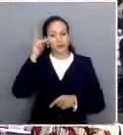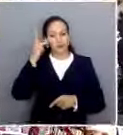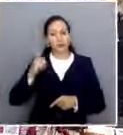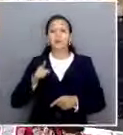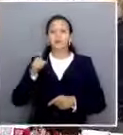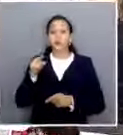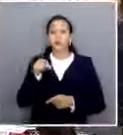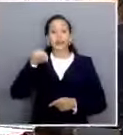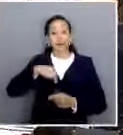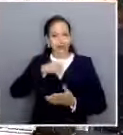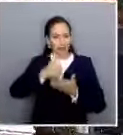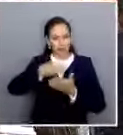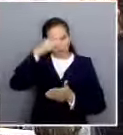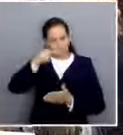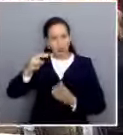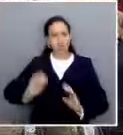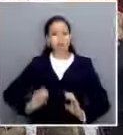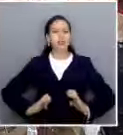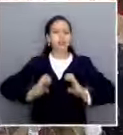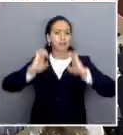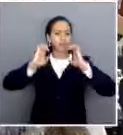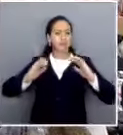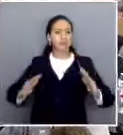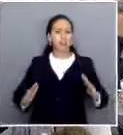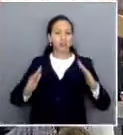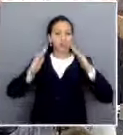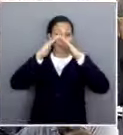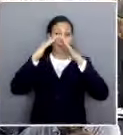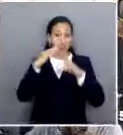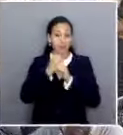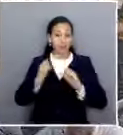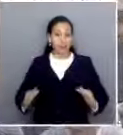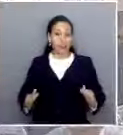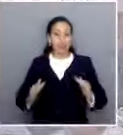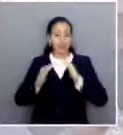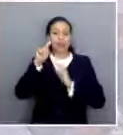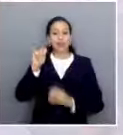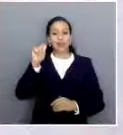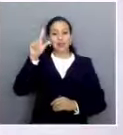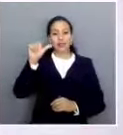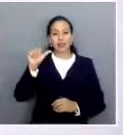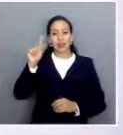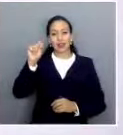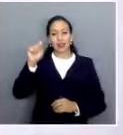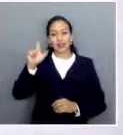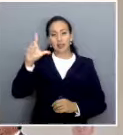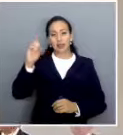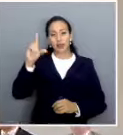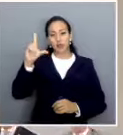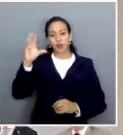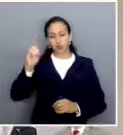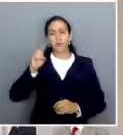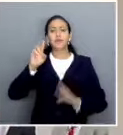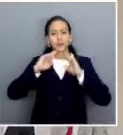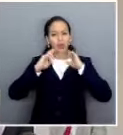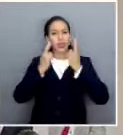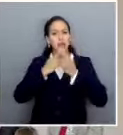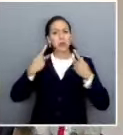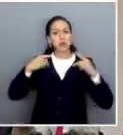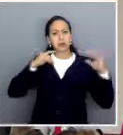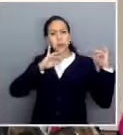instalaron 40 mesas de trabajo en las que operadores del sistema de seguridad y justicia, académicos, legisladores, integrantes de la